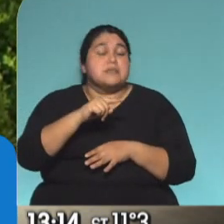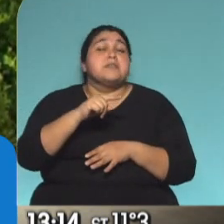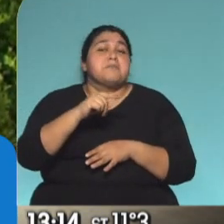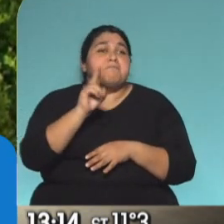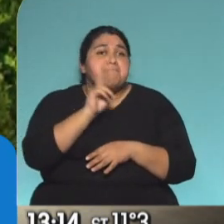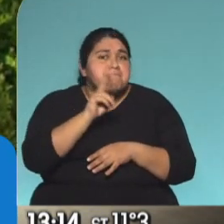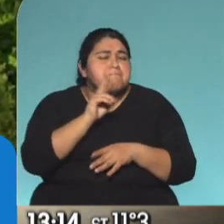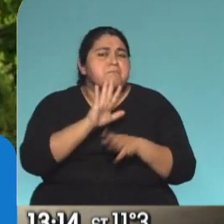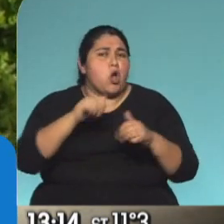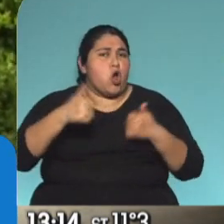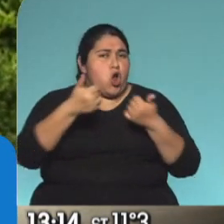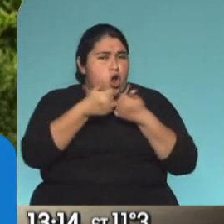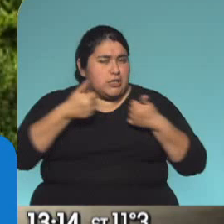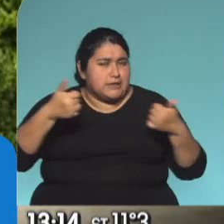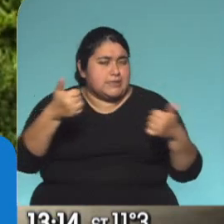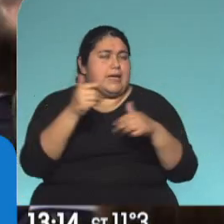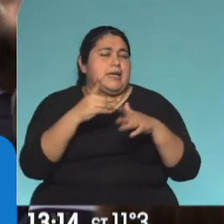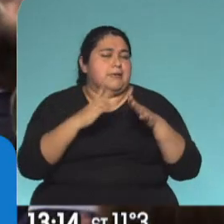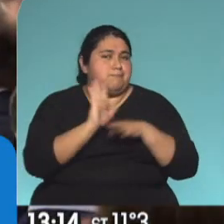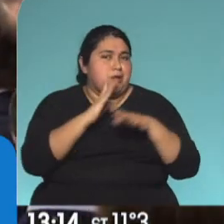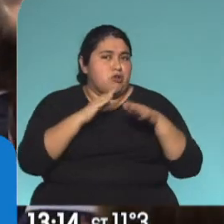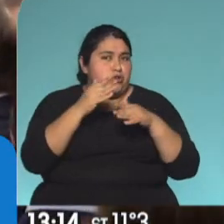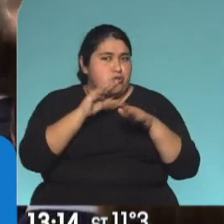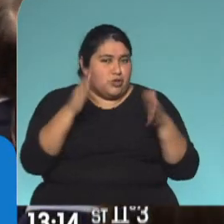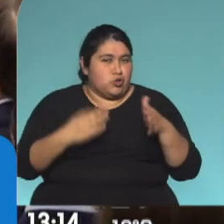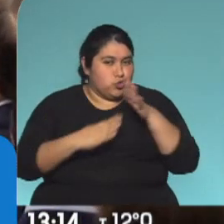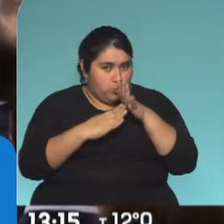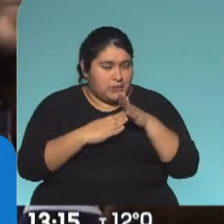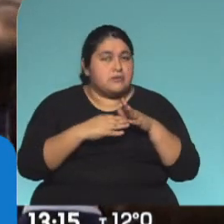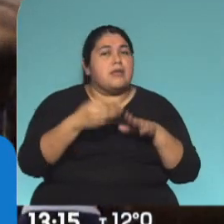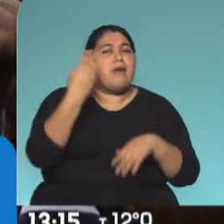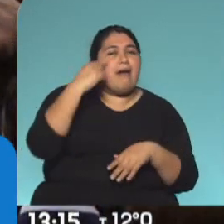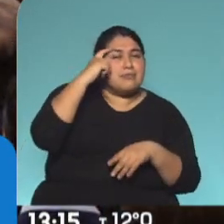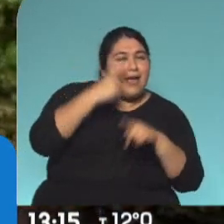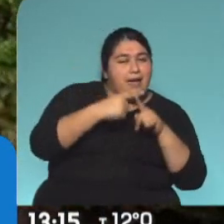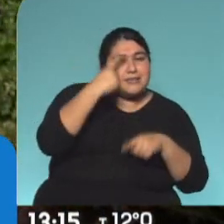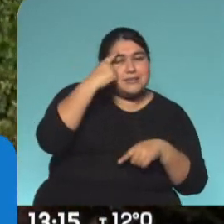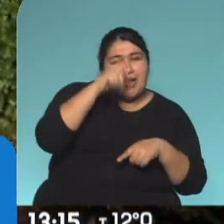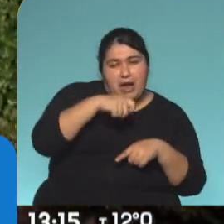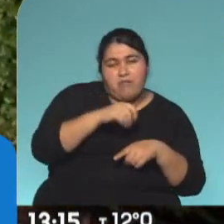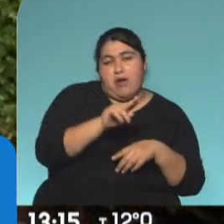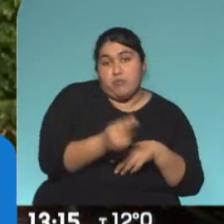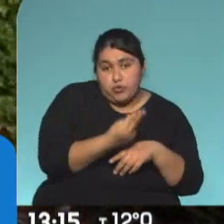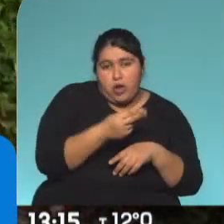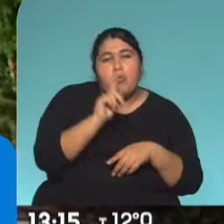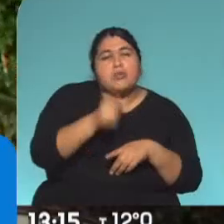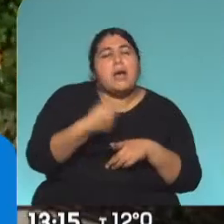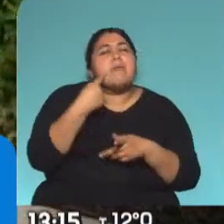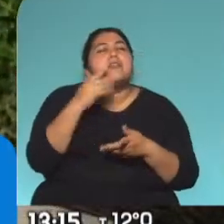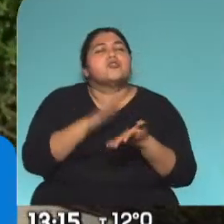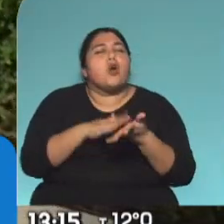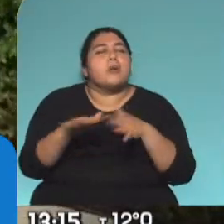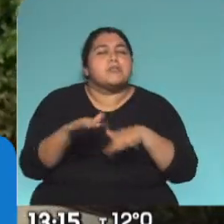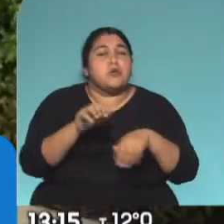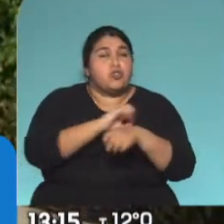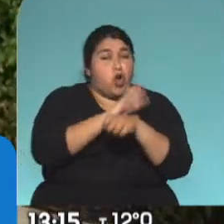la Corte Suprema para ocupar la vacante de la fallecida Ruth Bader Ginsburg, además de su errático manejo de la emergencia sanitaria